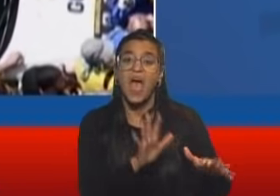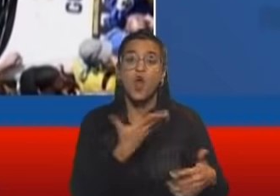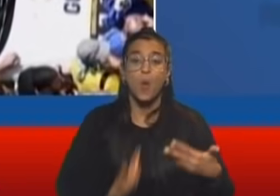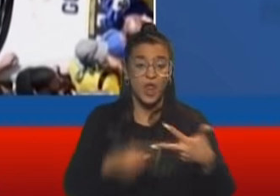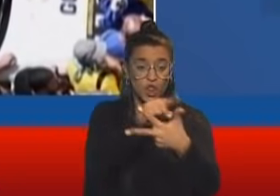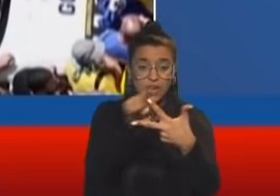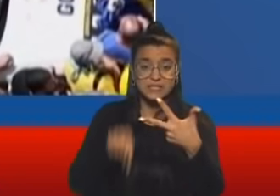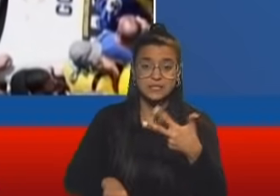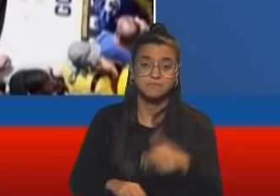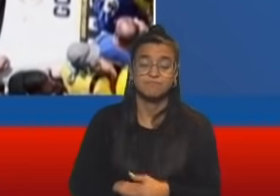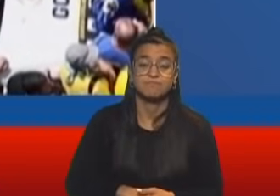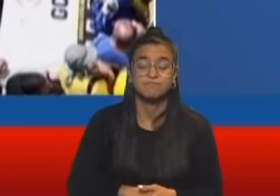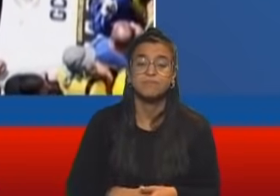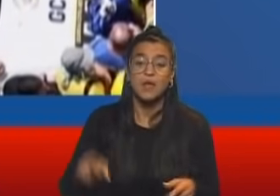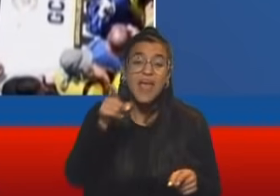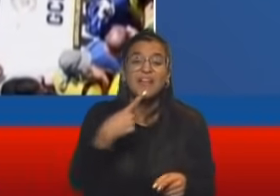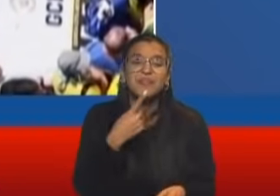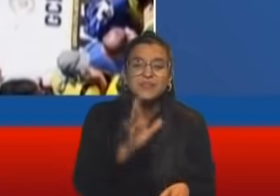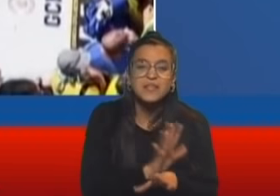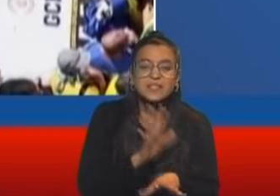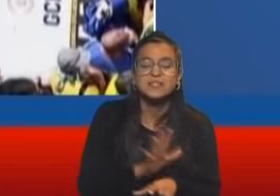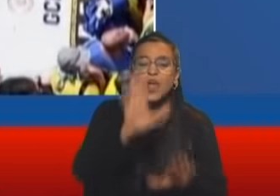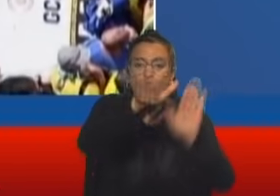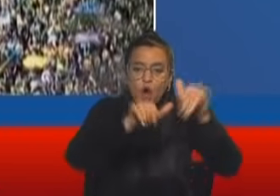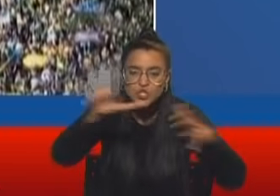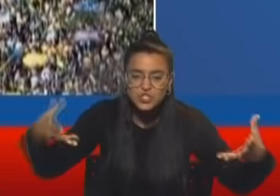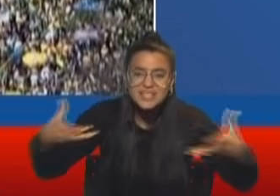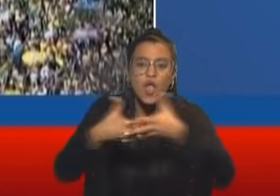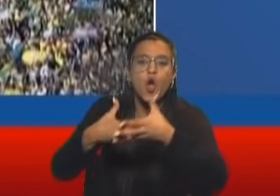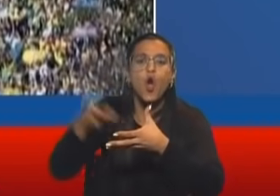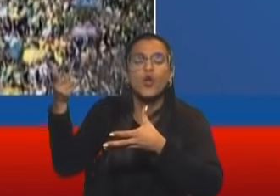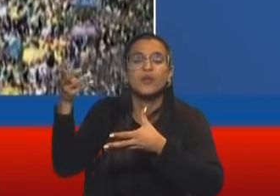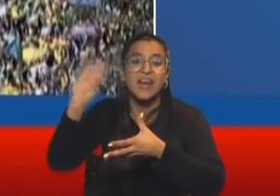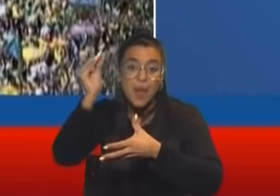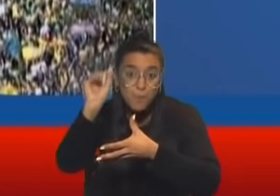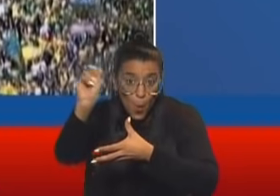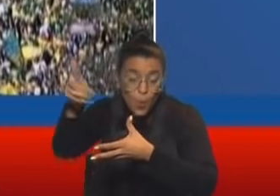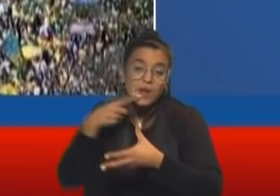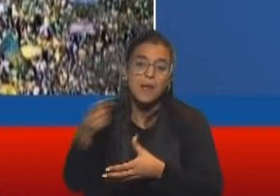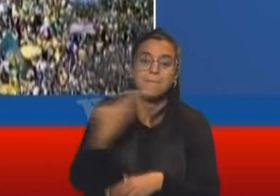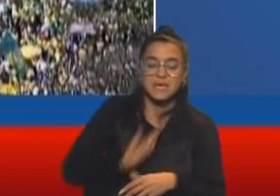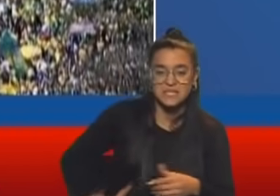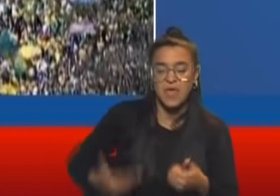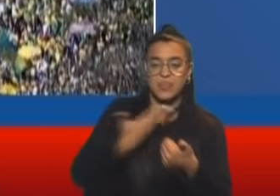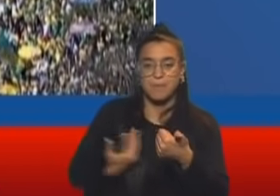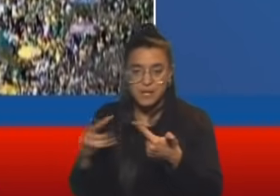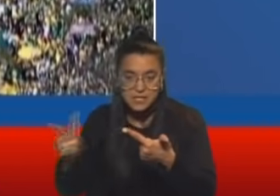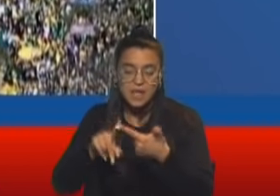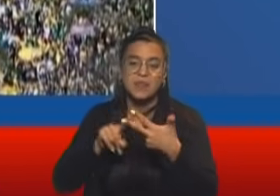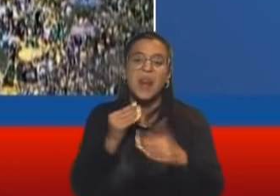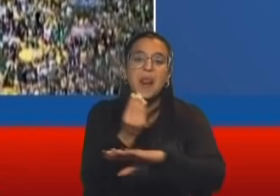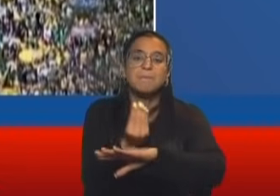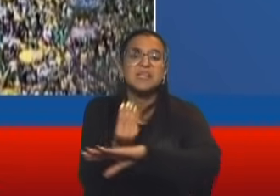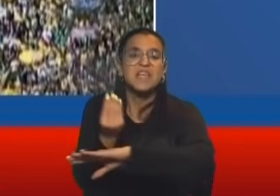pero hay un dato más. Él convoca el Consejo de la República, que es un organismo que está integrado por el presidente, por el vicepresidente, por